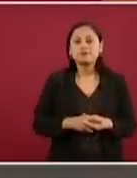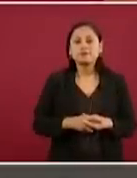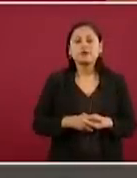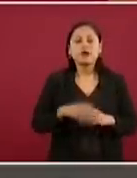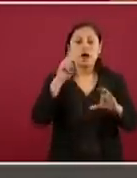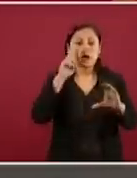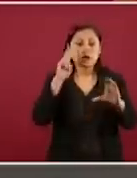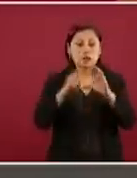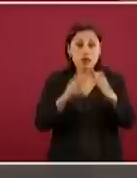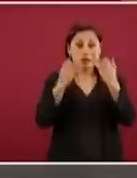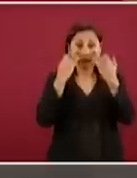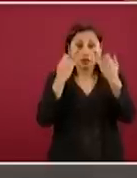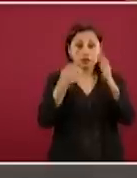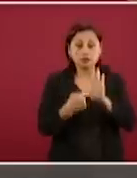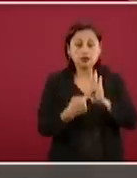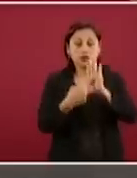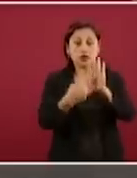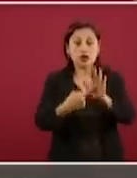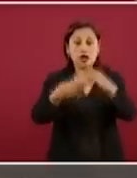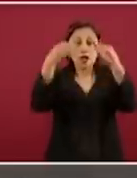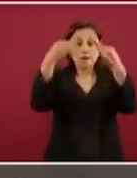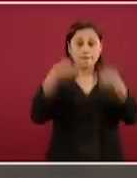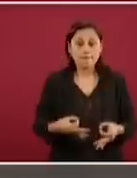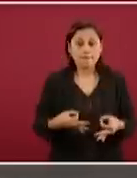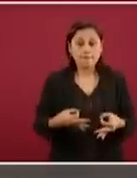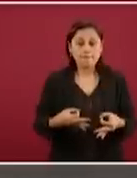efectiva, real, ayuda mucho